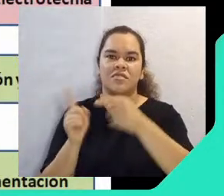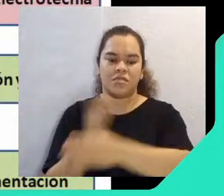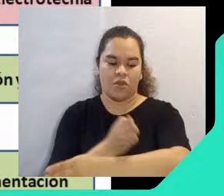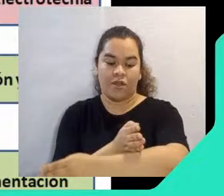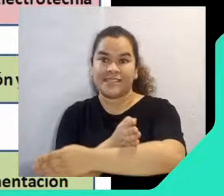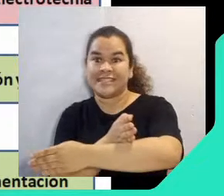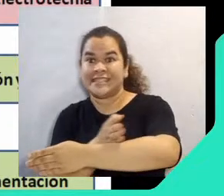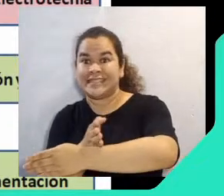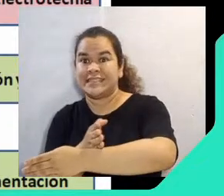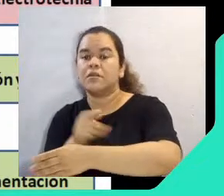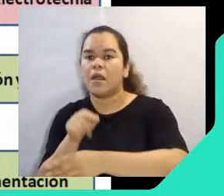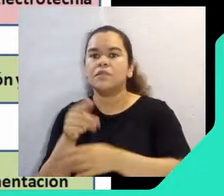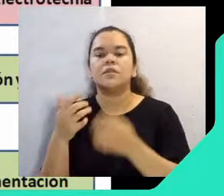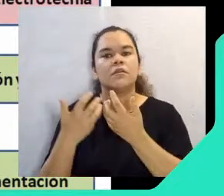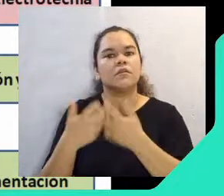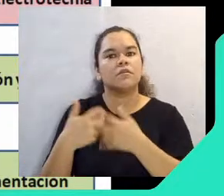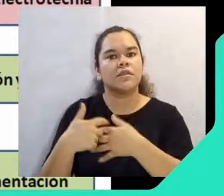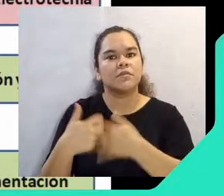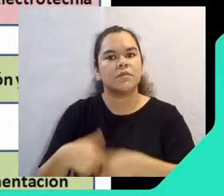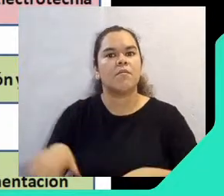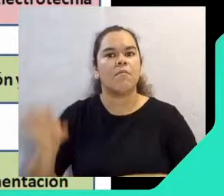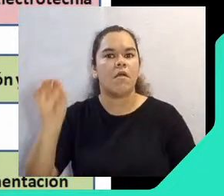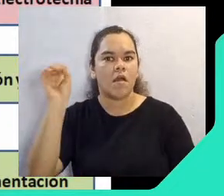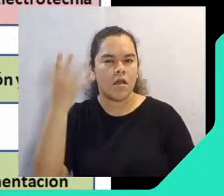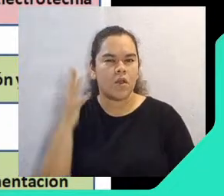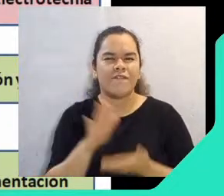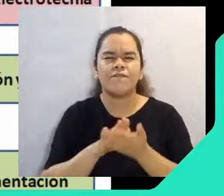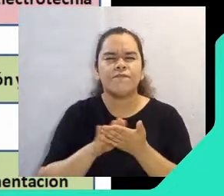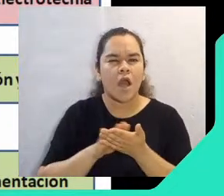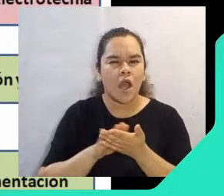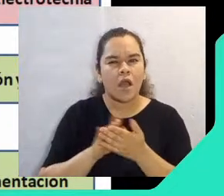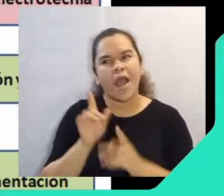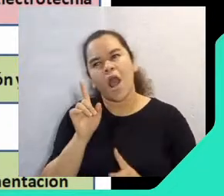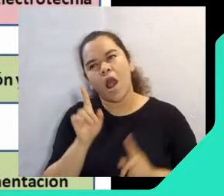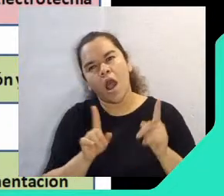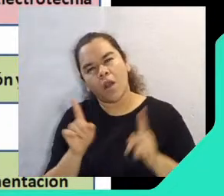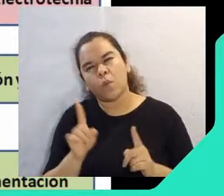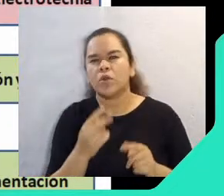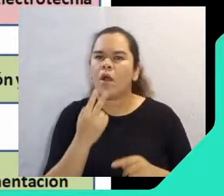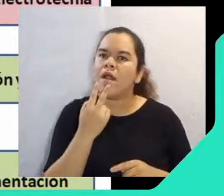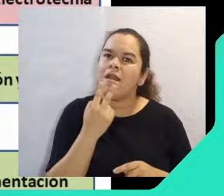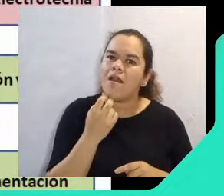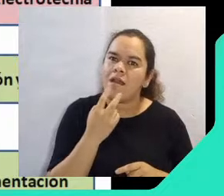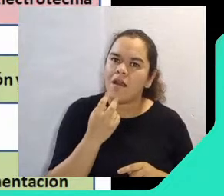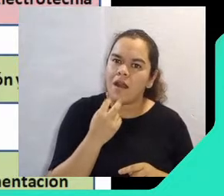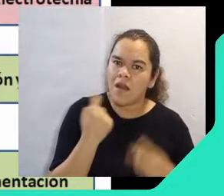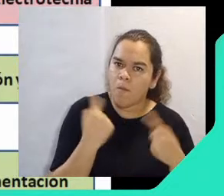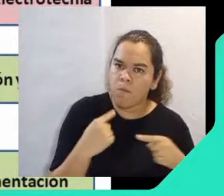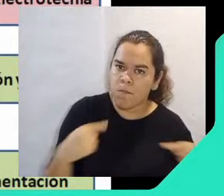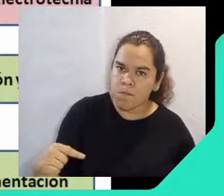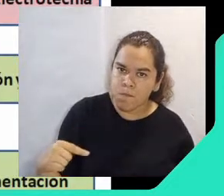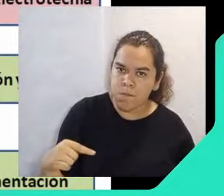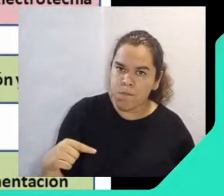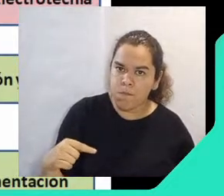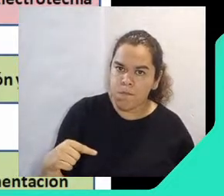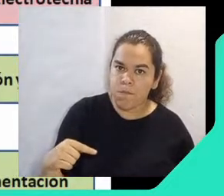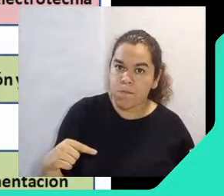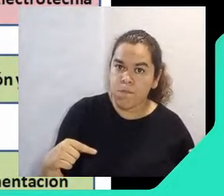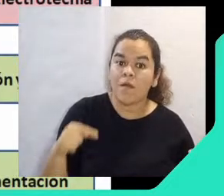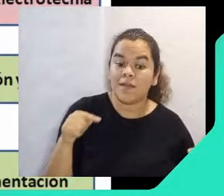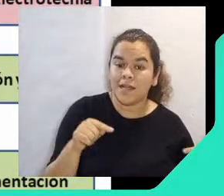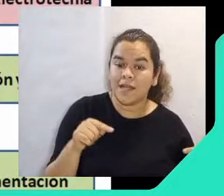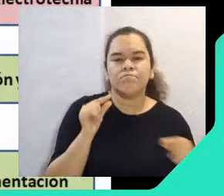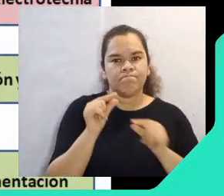en las tecnologías básicas. Algunas materias son medidas eléctricas, entre otras, y ya empiezan